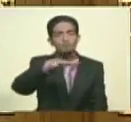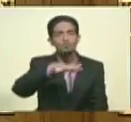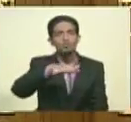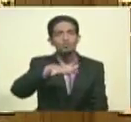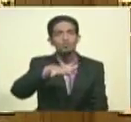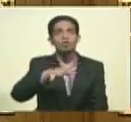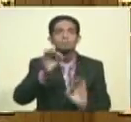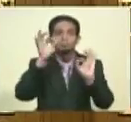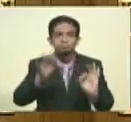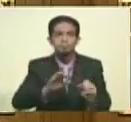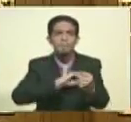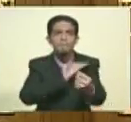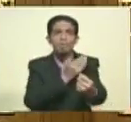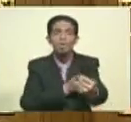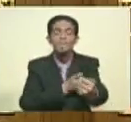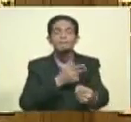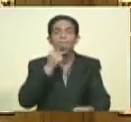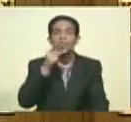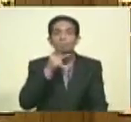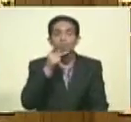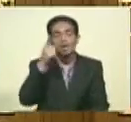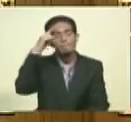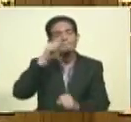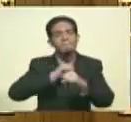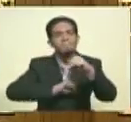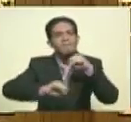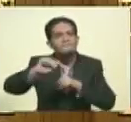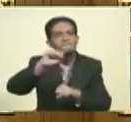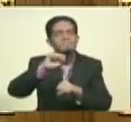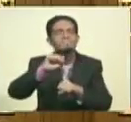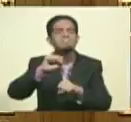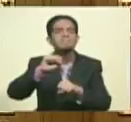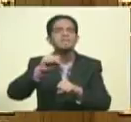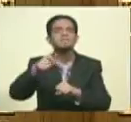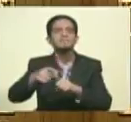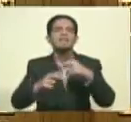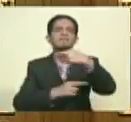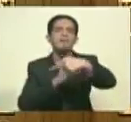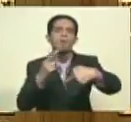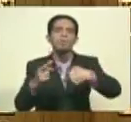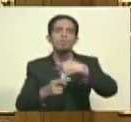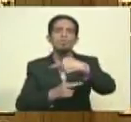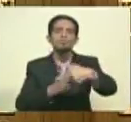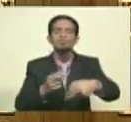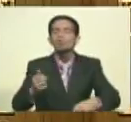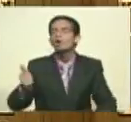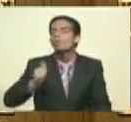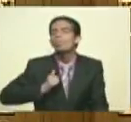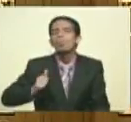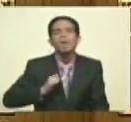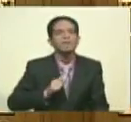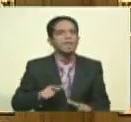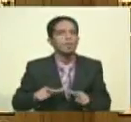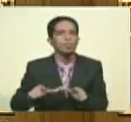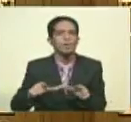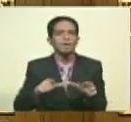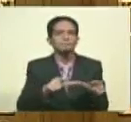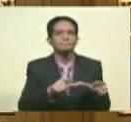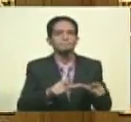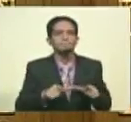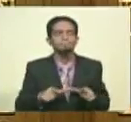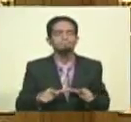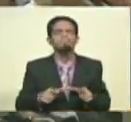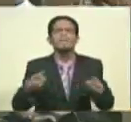poder popular para seguir defendiendo nuestra revolución en el terreno que sea necesario. ¡Que